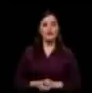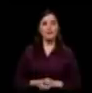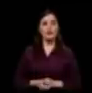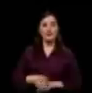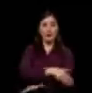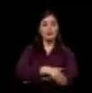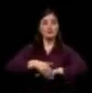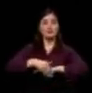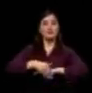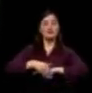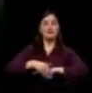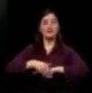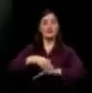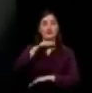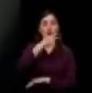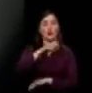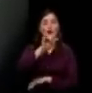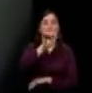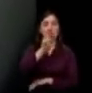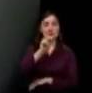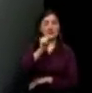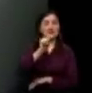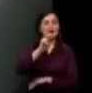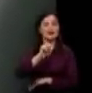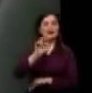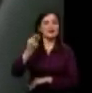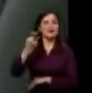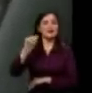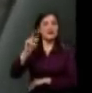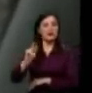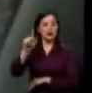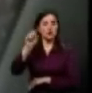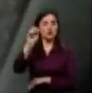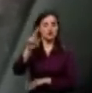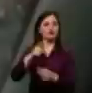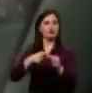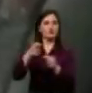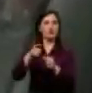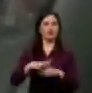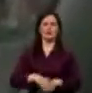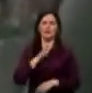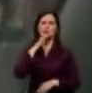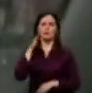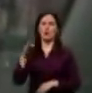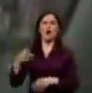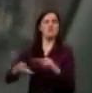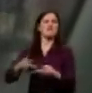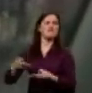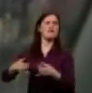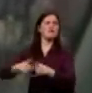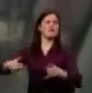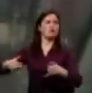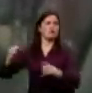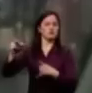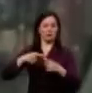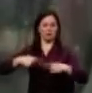La vereda de la avenida Guayanañán, ubicada en la Ciudadela del Ejército, en el sur de Quito, usualmente está bloqueada por la